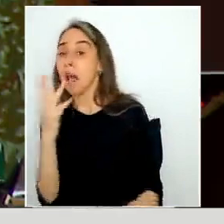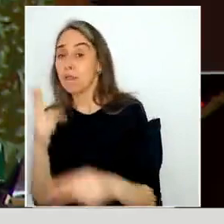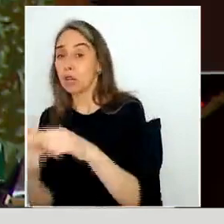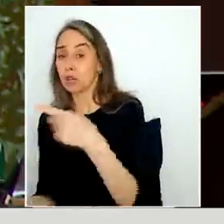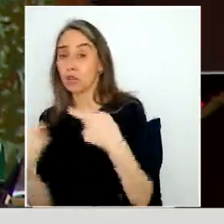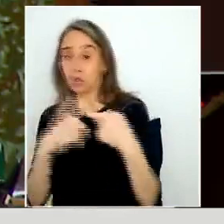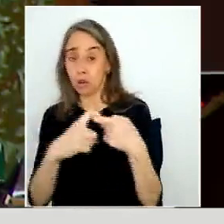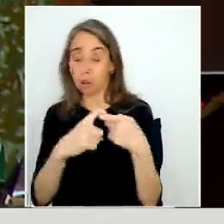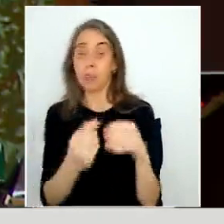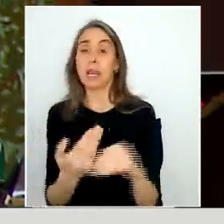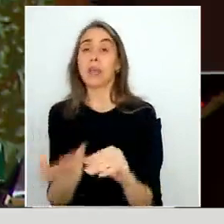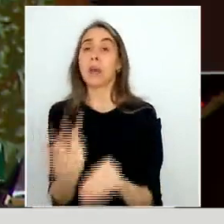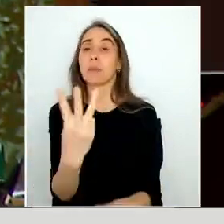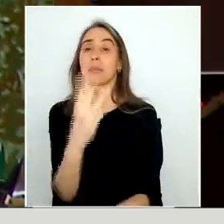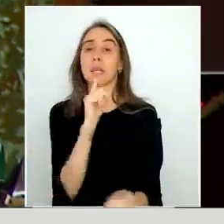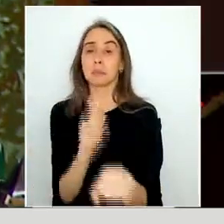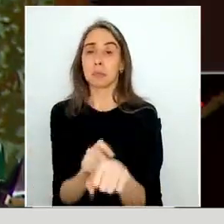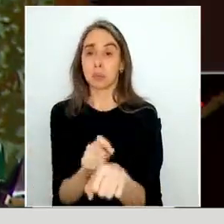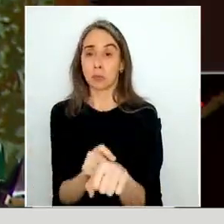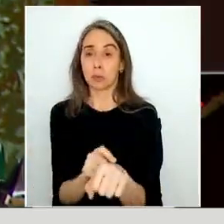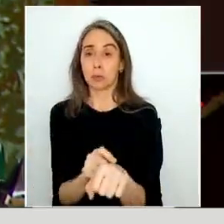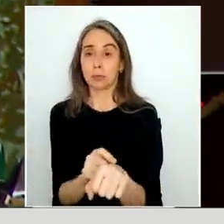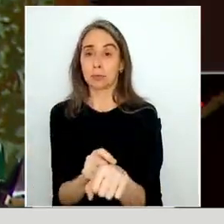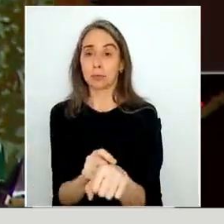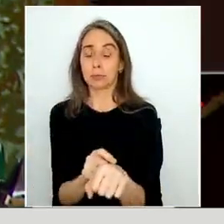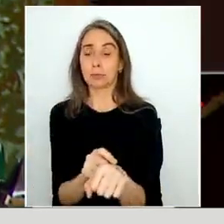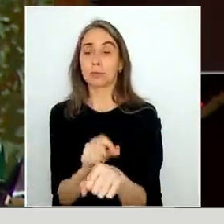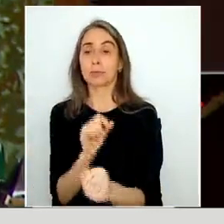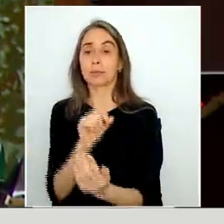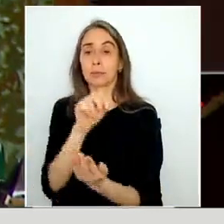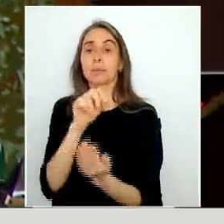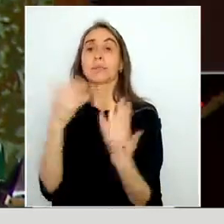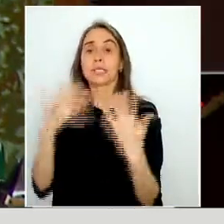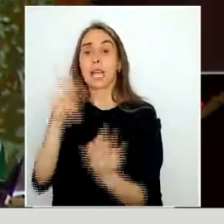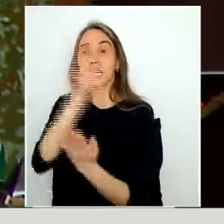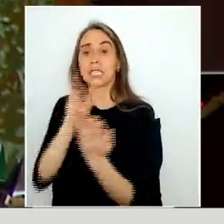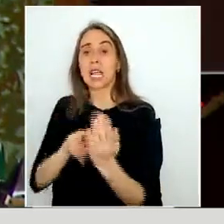palabra Cabe hacer presente que el informe ya fue